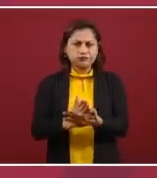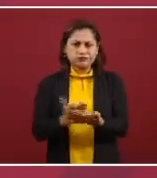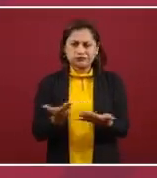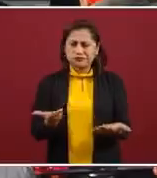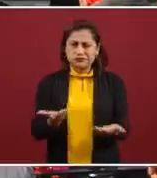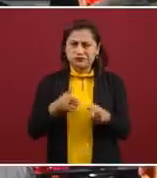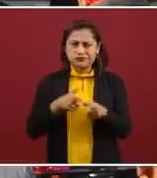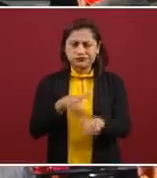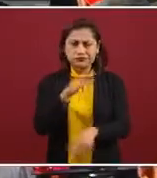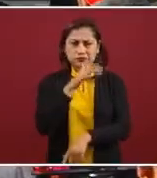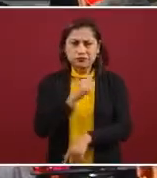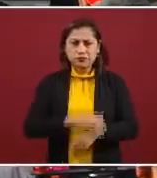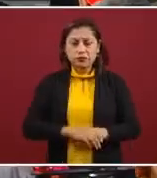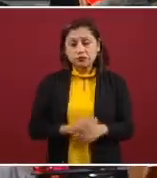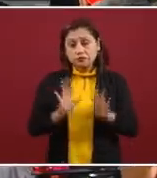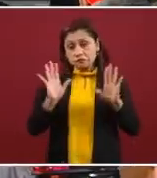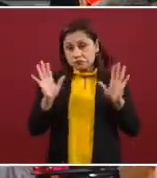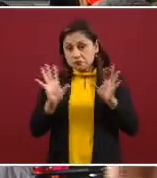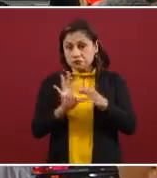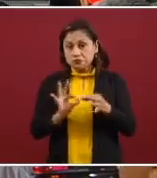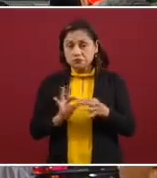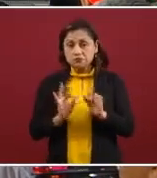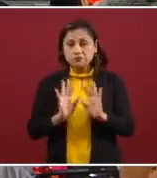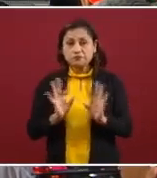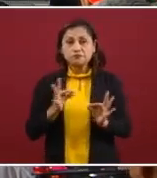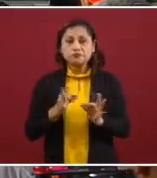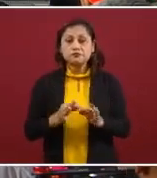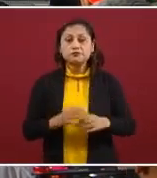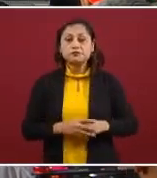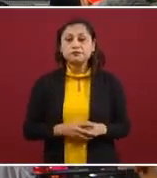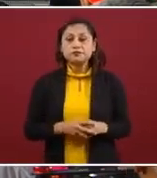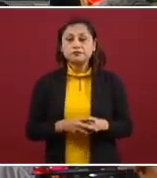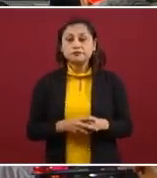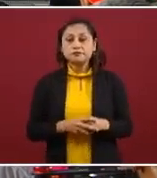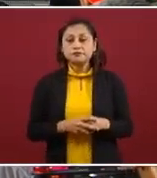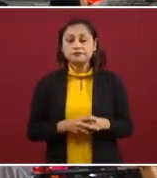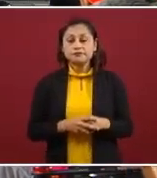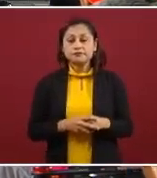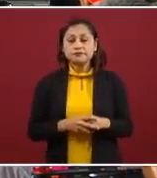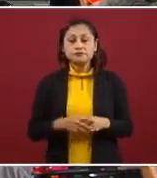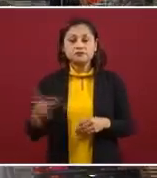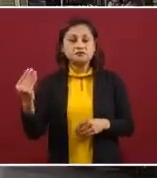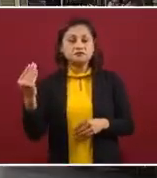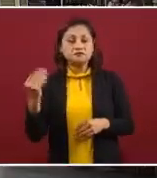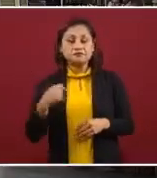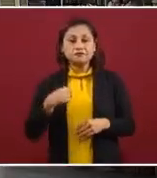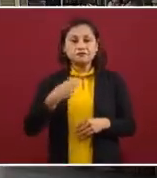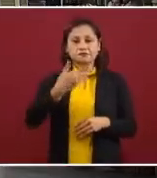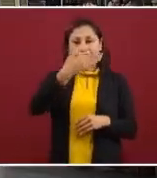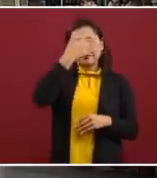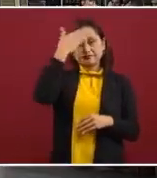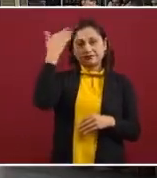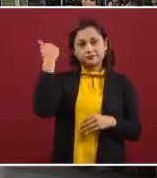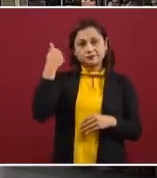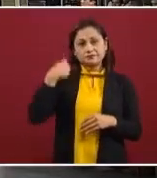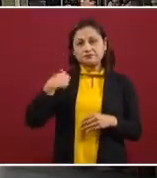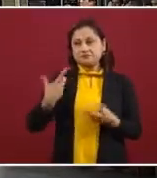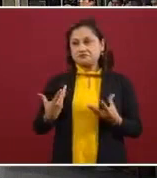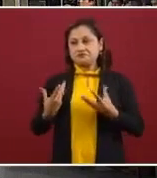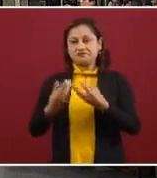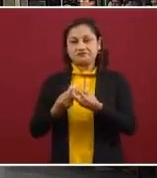eso es lo que puedo comentarte. ¿Con los cafeteros? No sé, no me involucro yo en